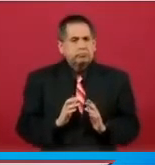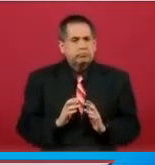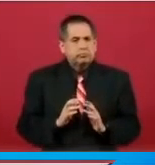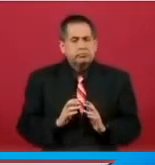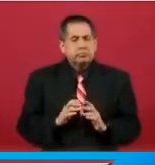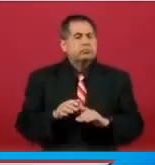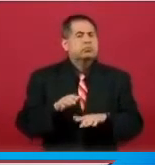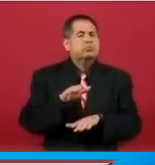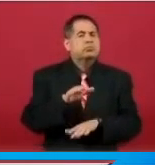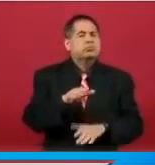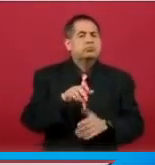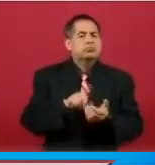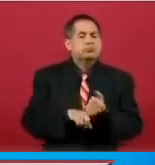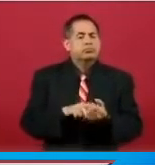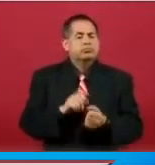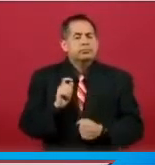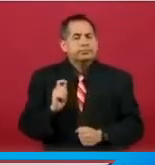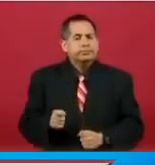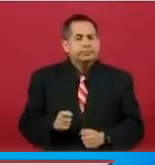en